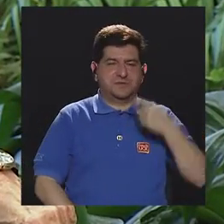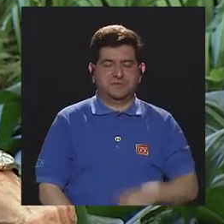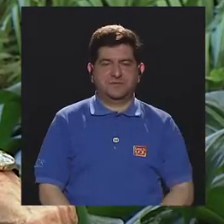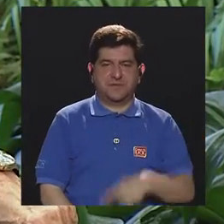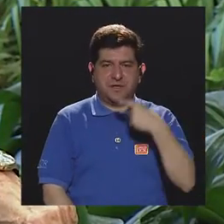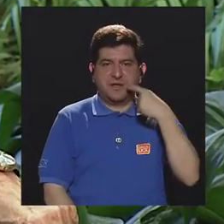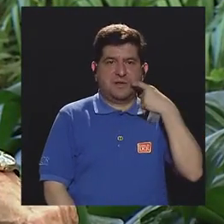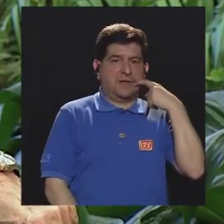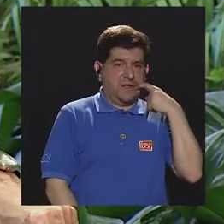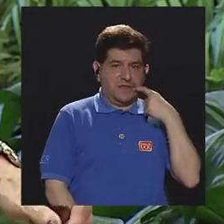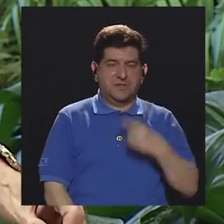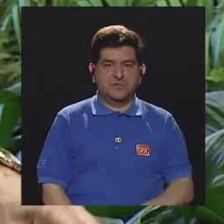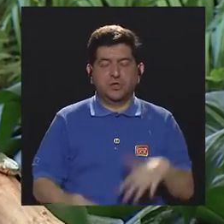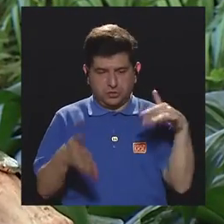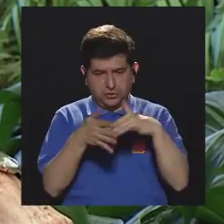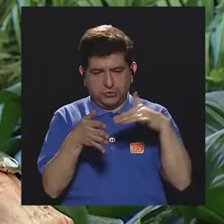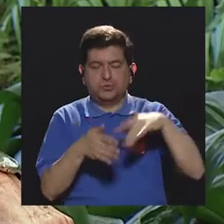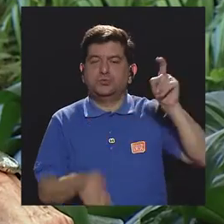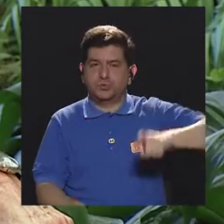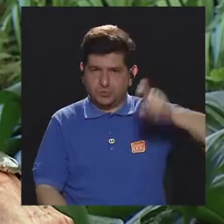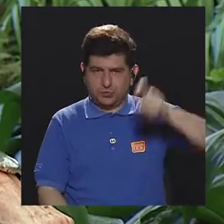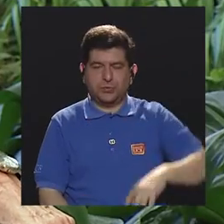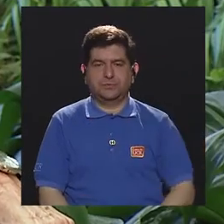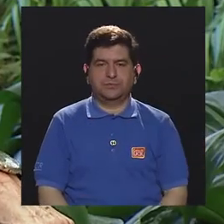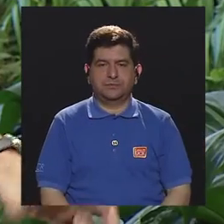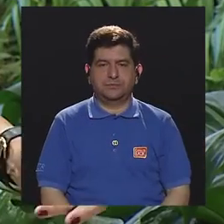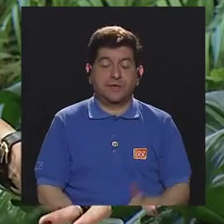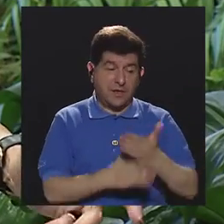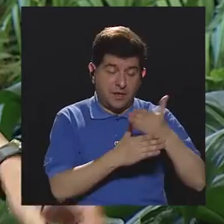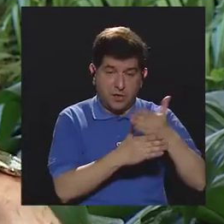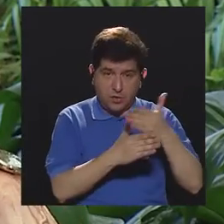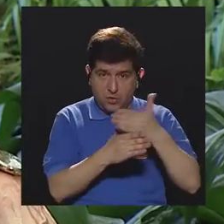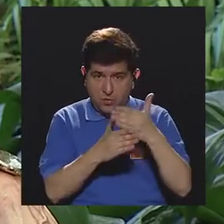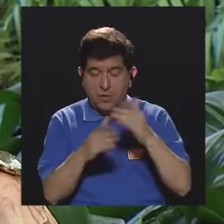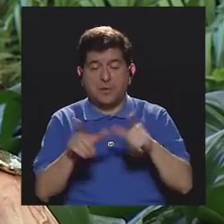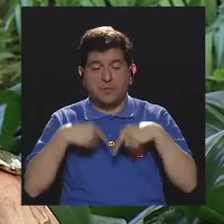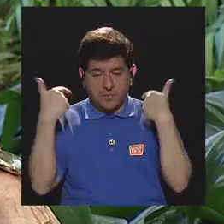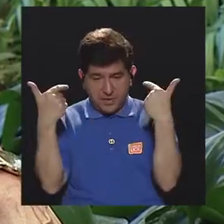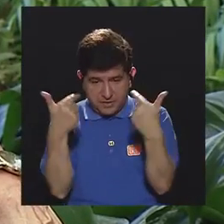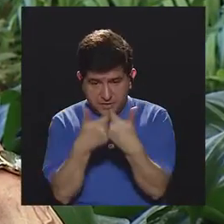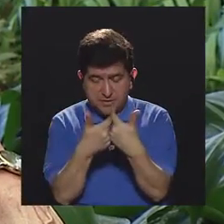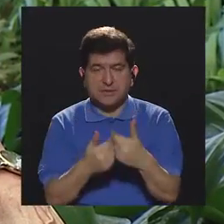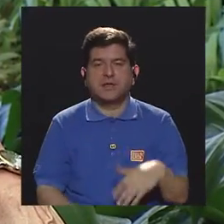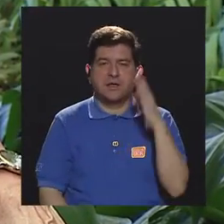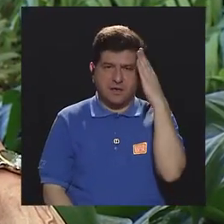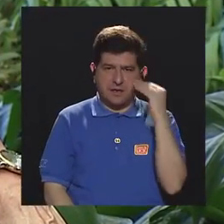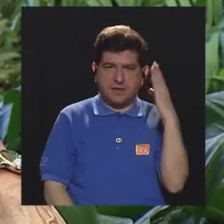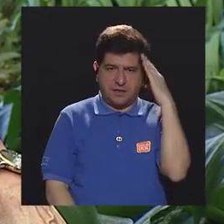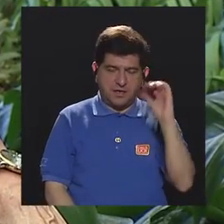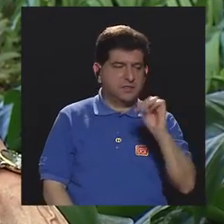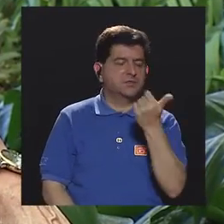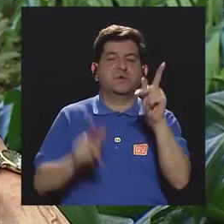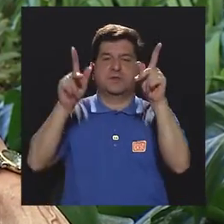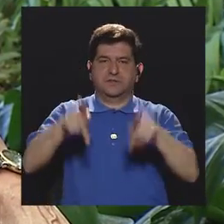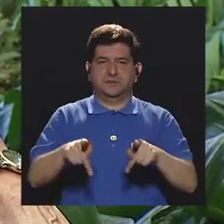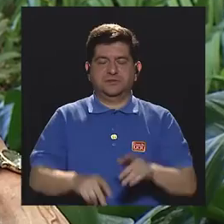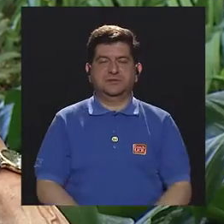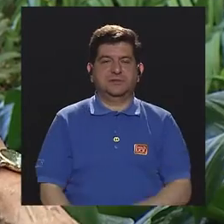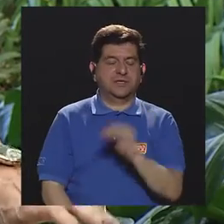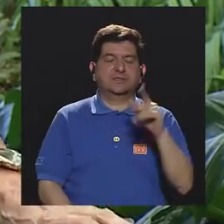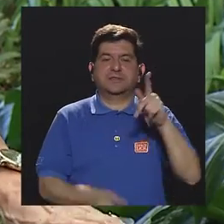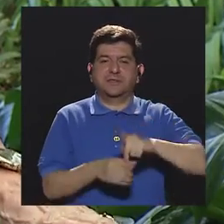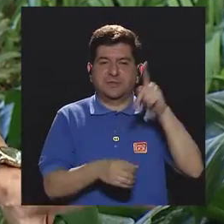La adicción debe estudiarse, compartir en grupos las experiencias de otros.